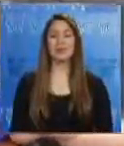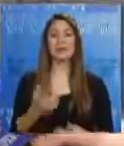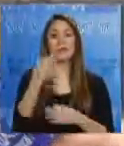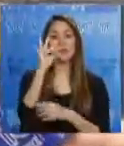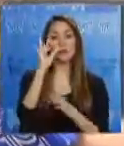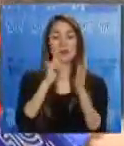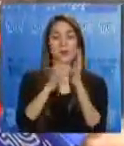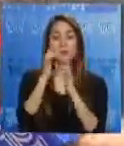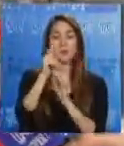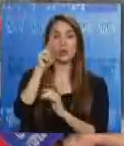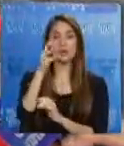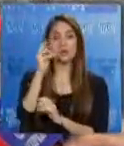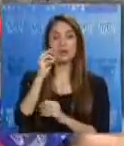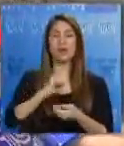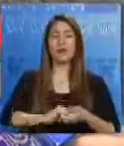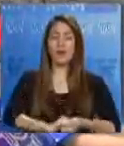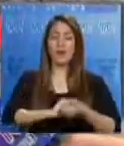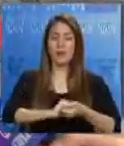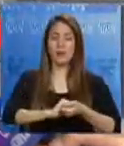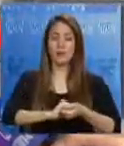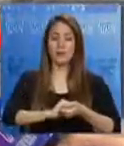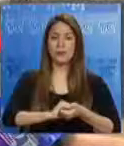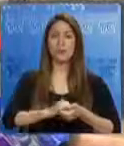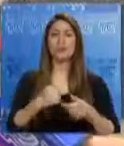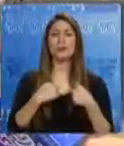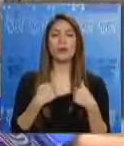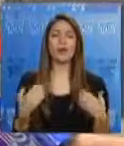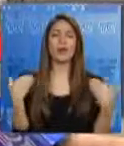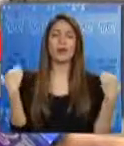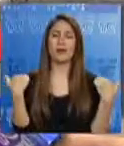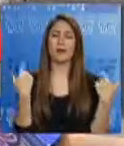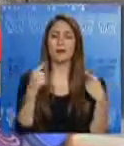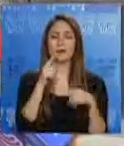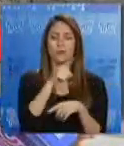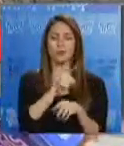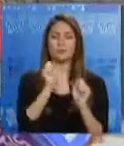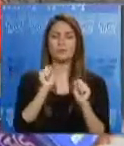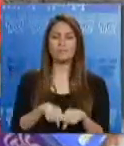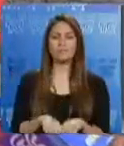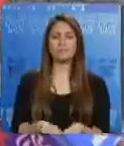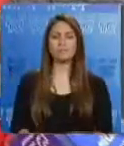de 2016, querido amigo, me alegra mucho que puedas.